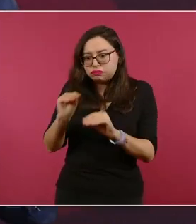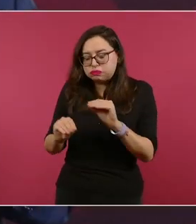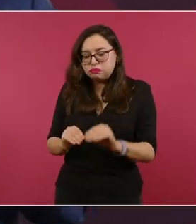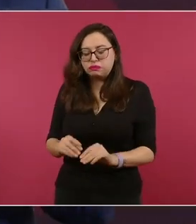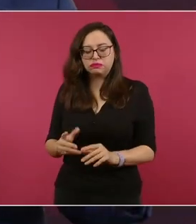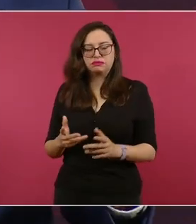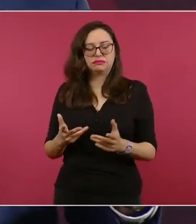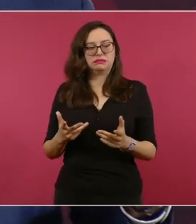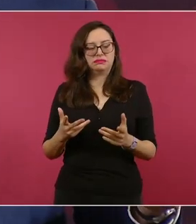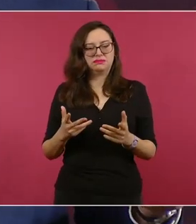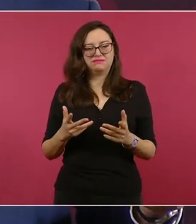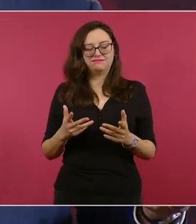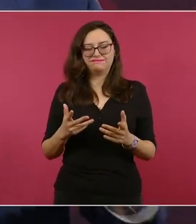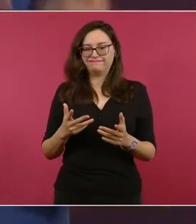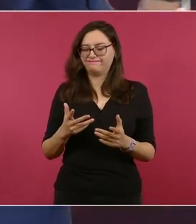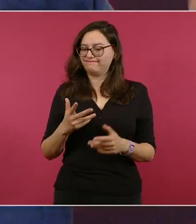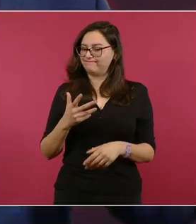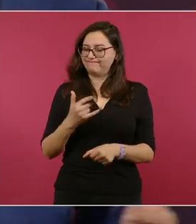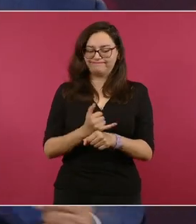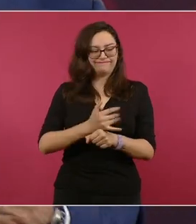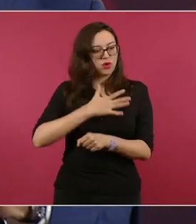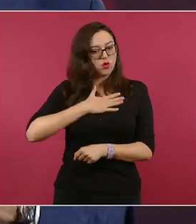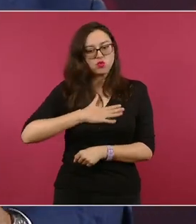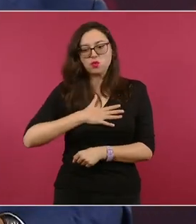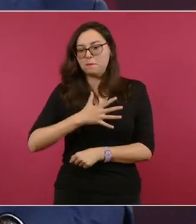injusto, vergonzoso. No,